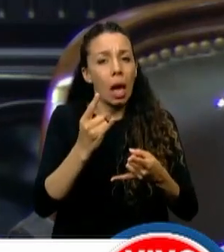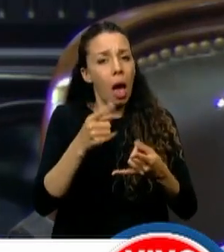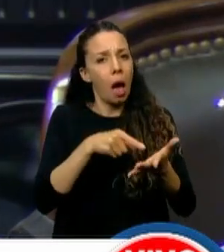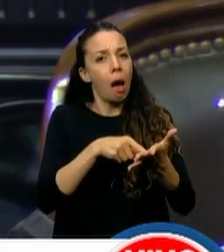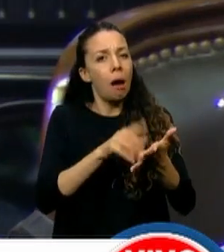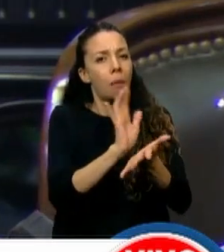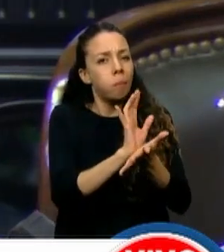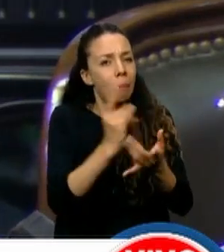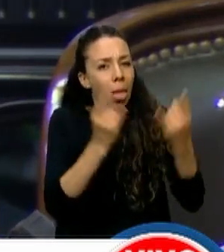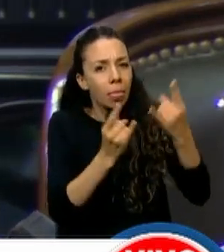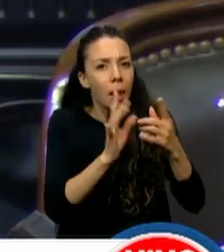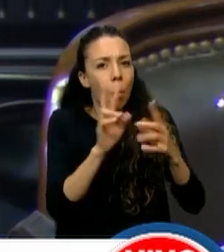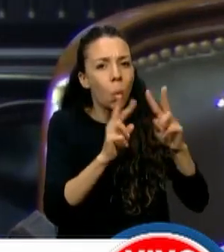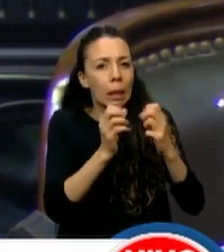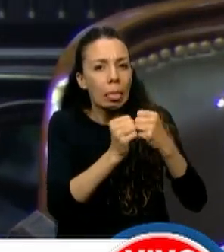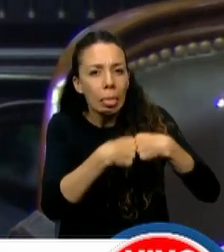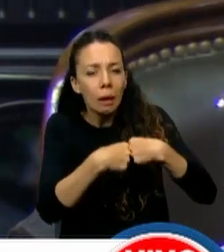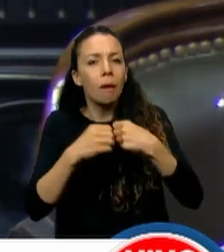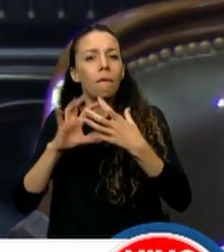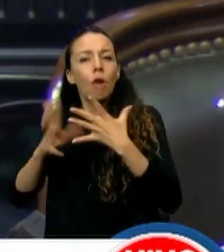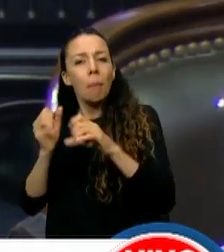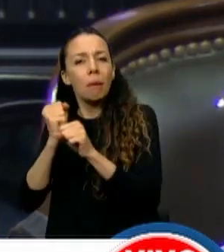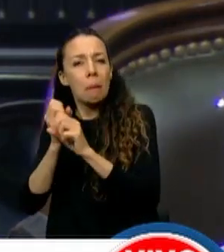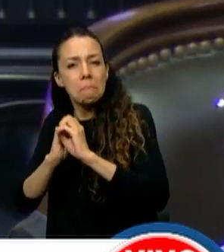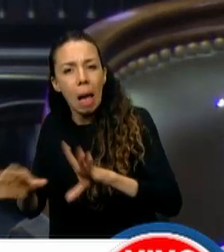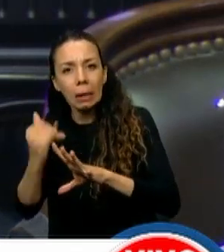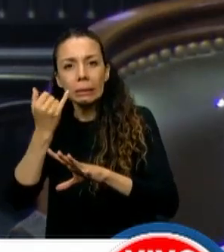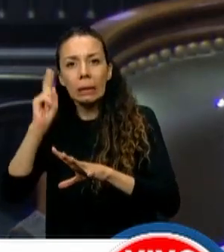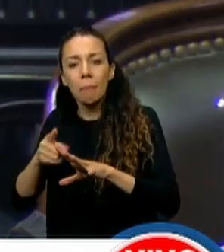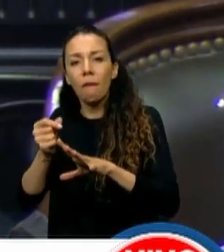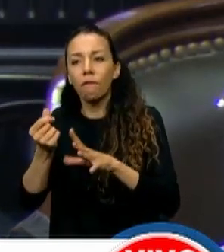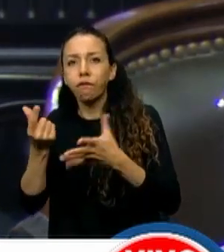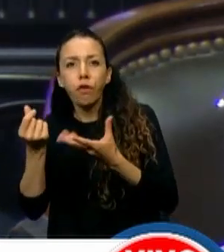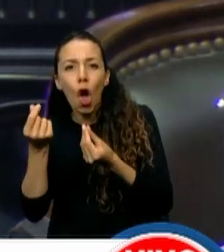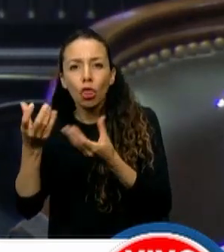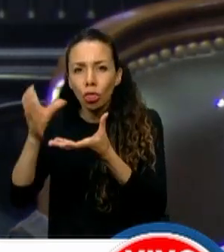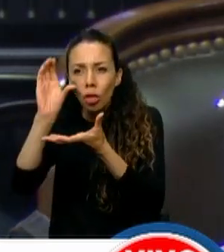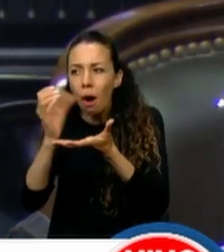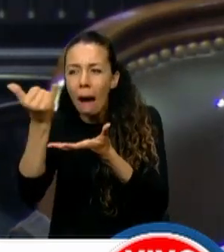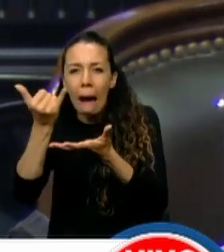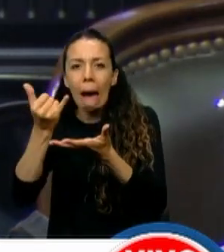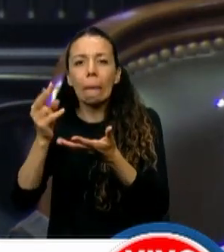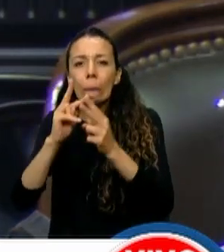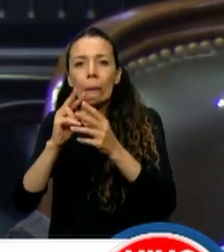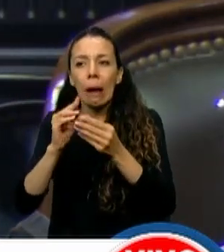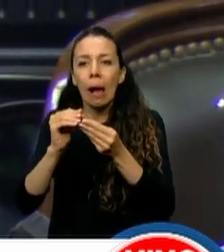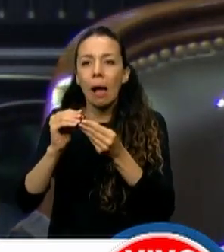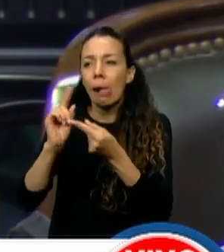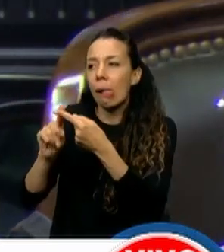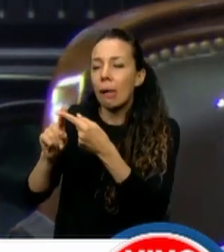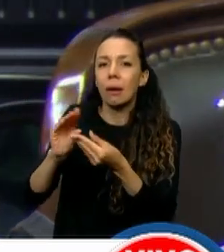gestión, sino la discrecionalidad en la distribución de los fondos y un feroz